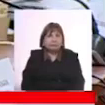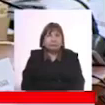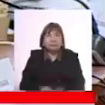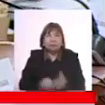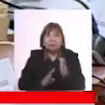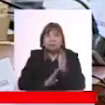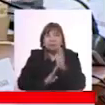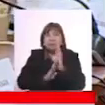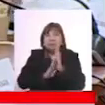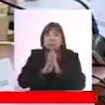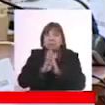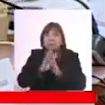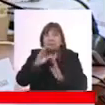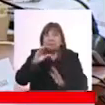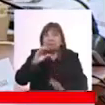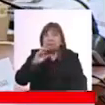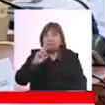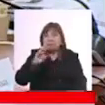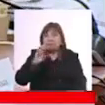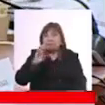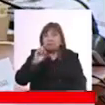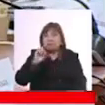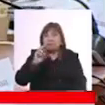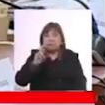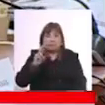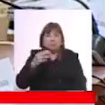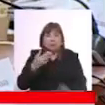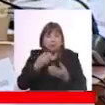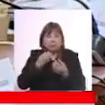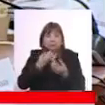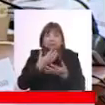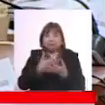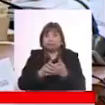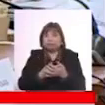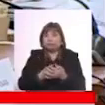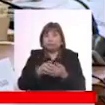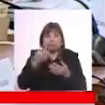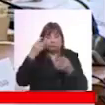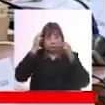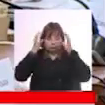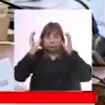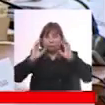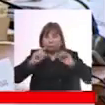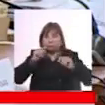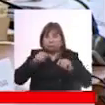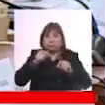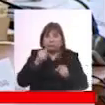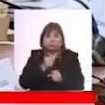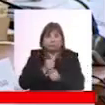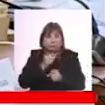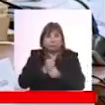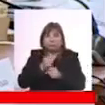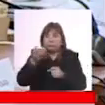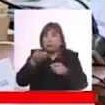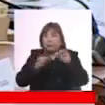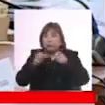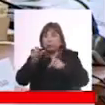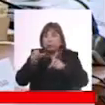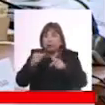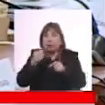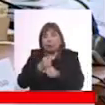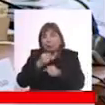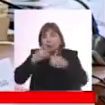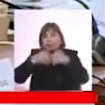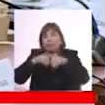Fondo Crecer y Fondemi, creemos también, estamos de acuerdo en que se puedan dar estos